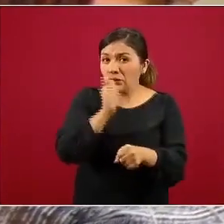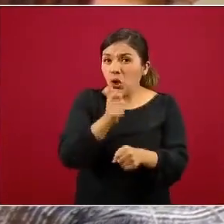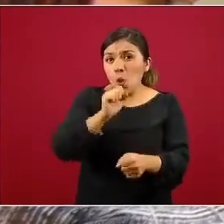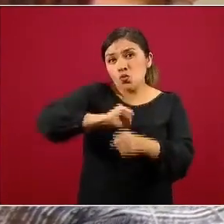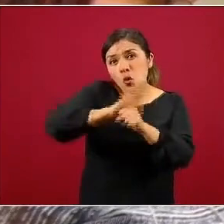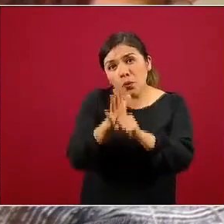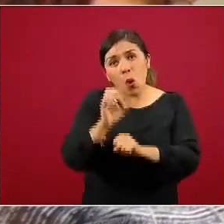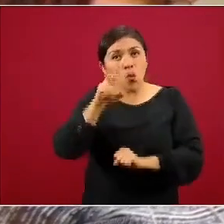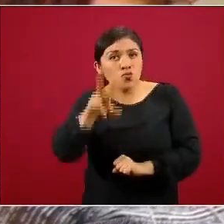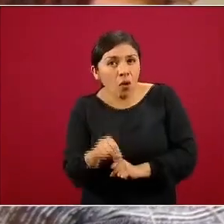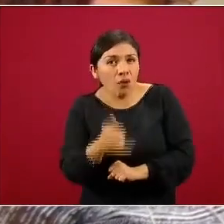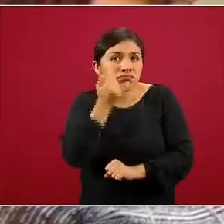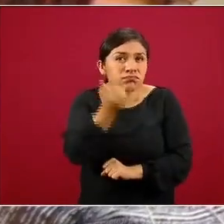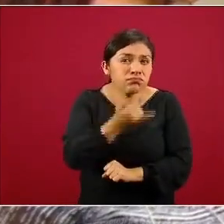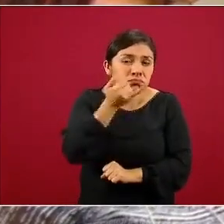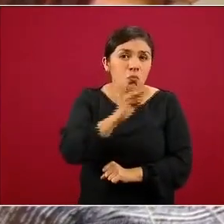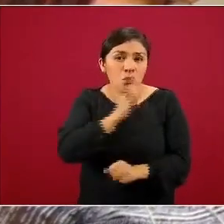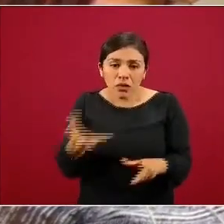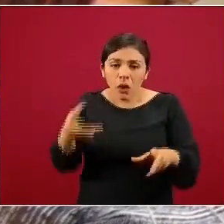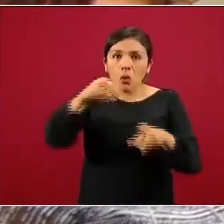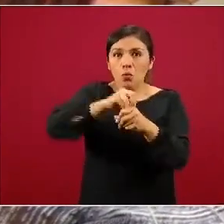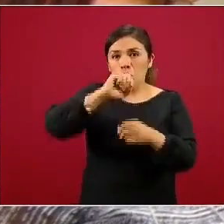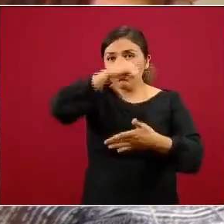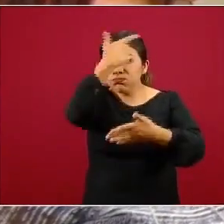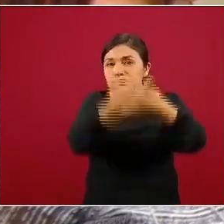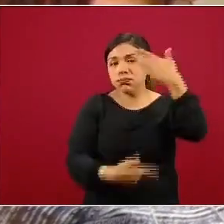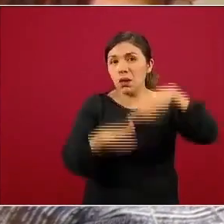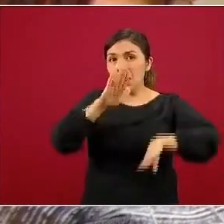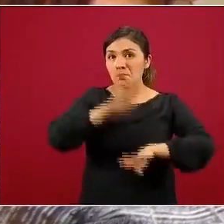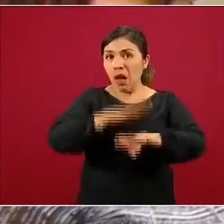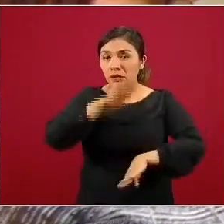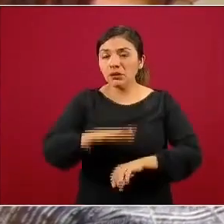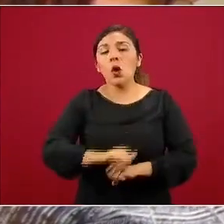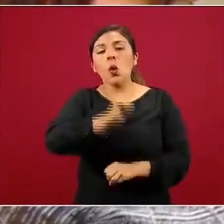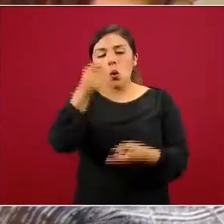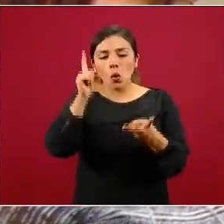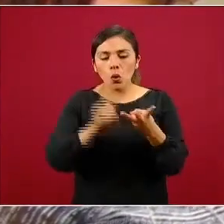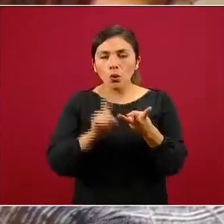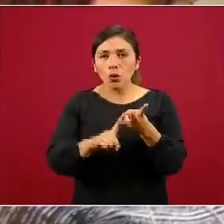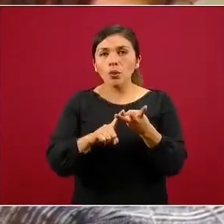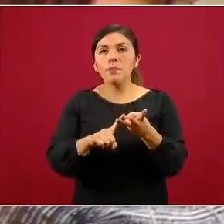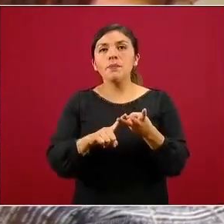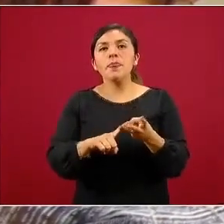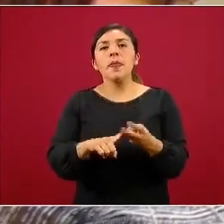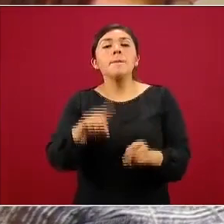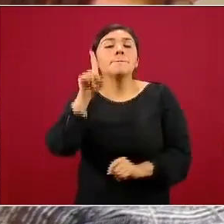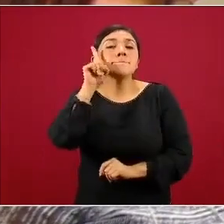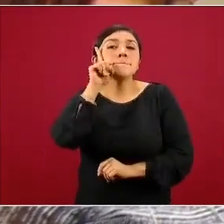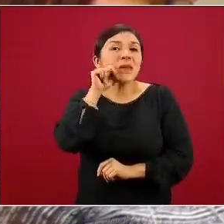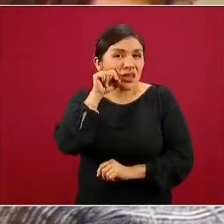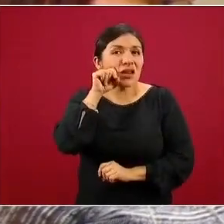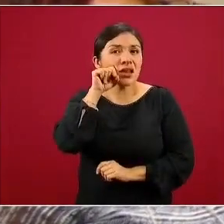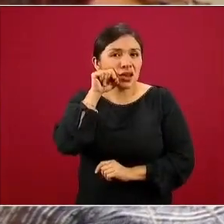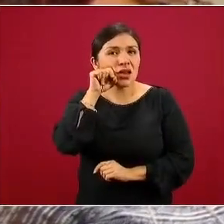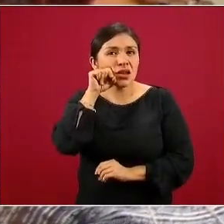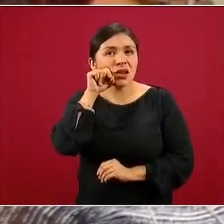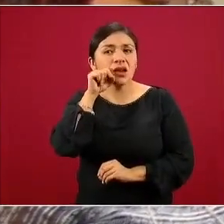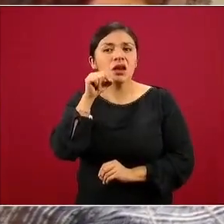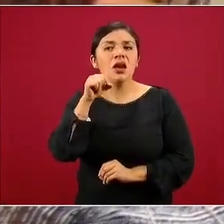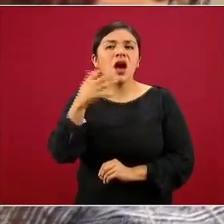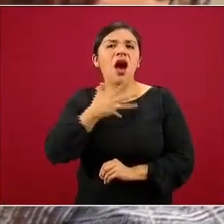no COVID y poder integrarlas a la base de datos. Y nada más por último, mañana va a haber